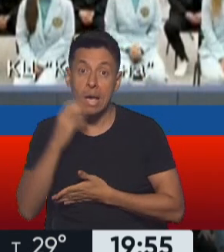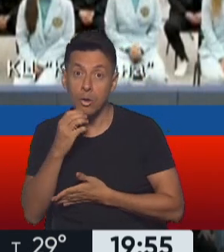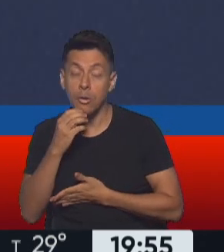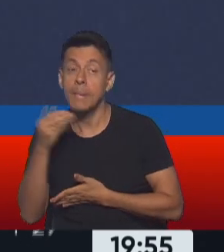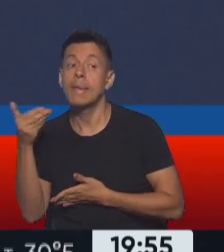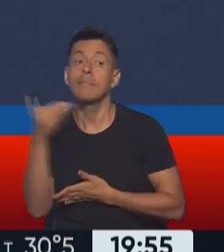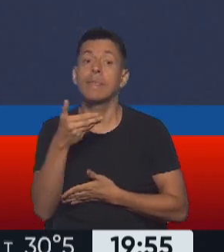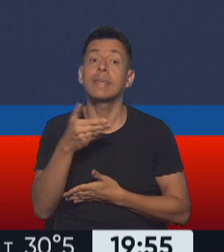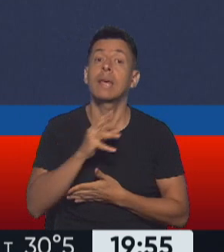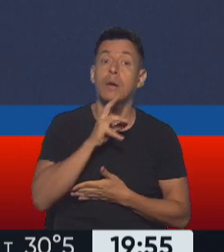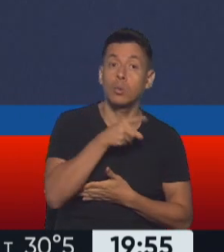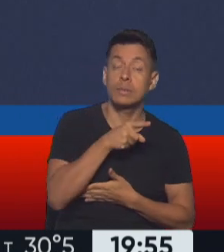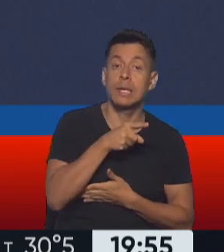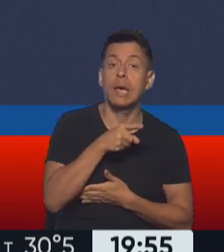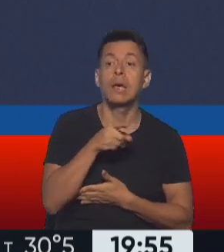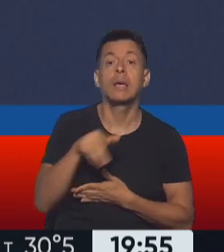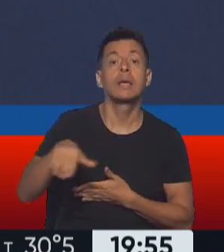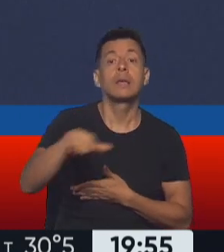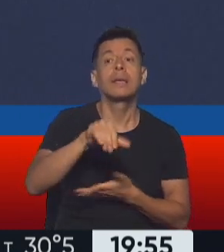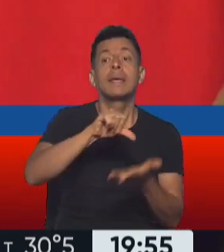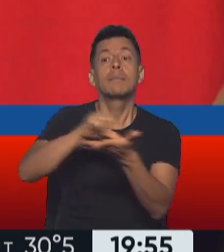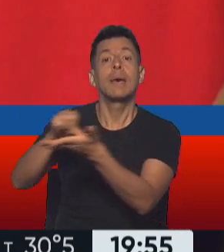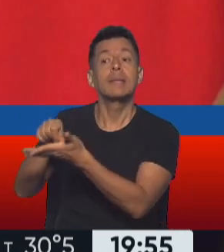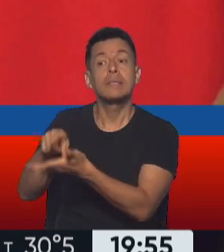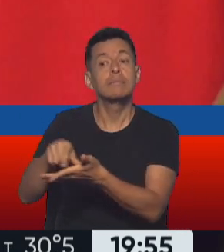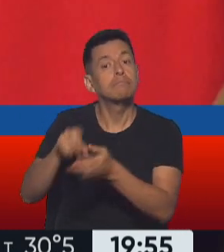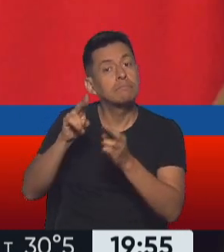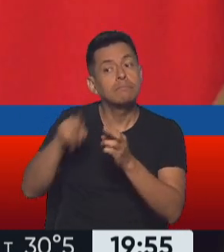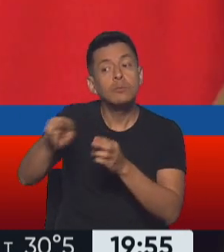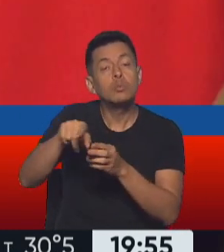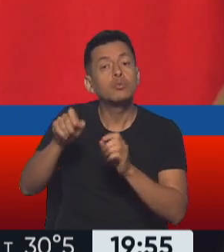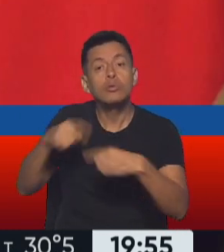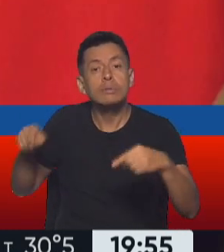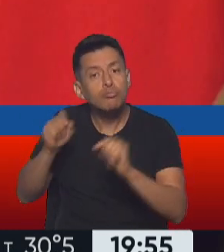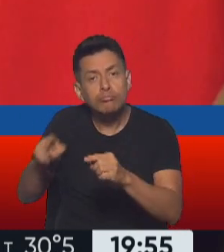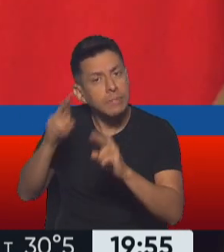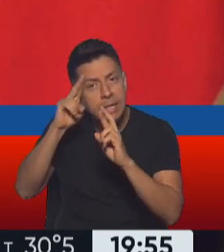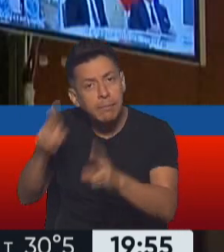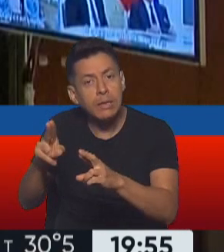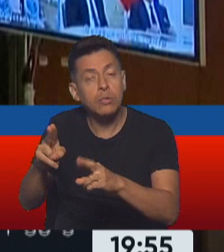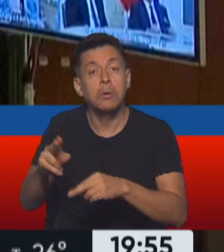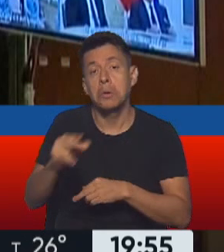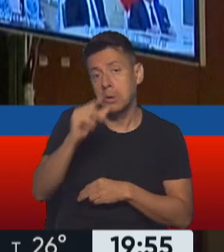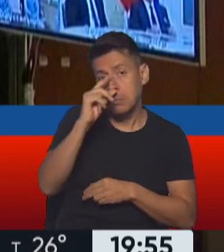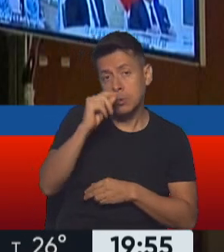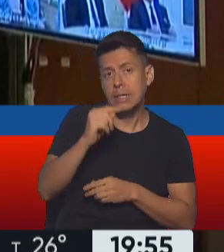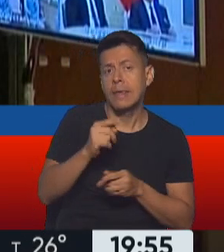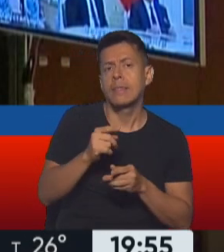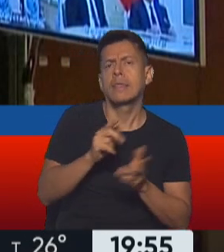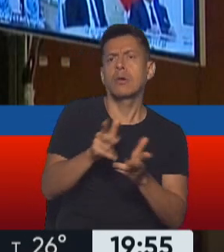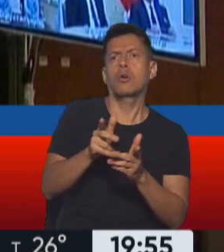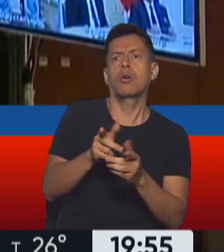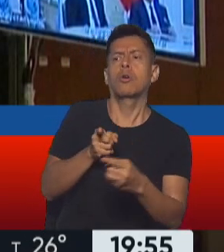rusia que respete la soberanía de los estados el presidente putin no manifestó ninguna intención de ofensiva